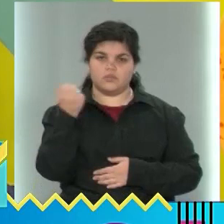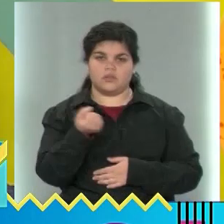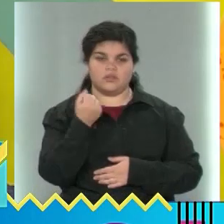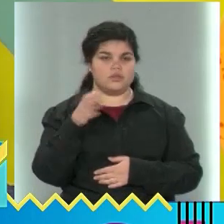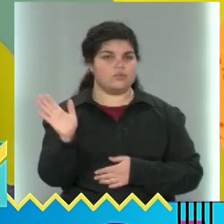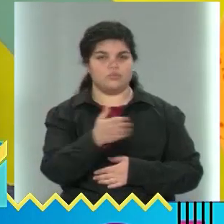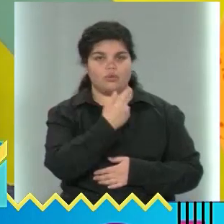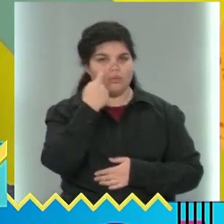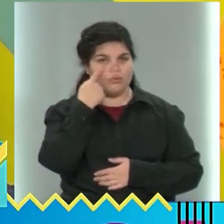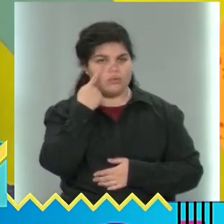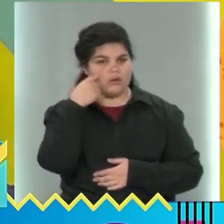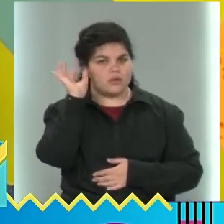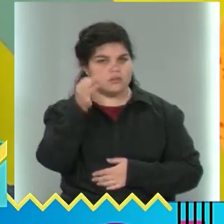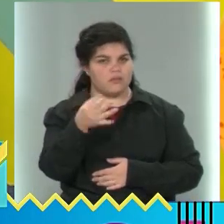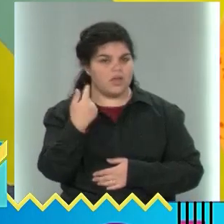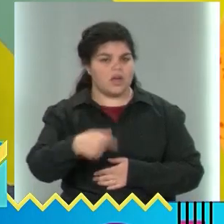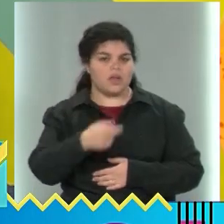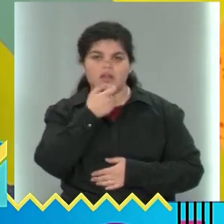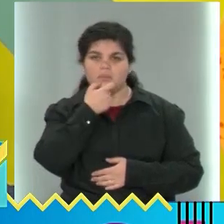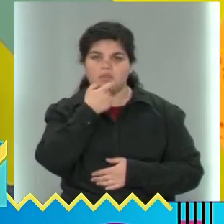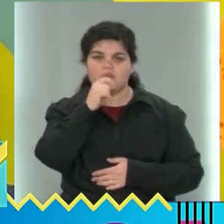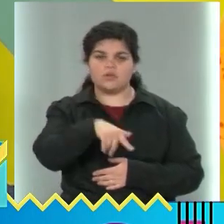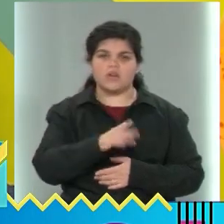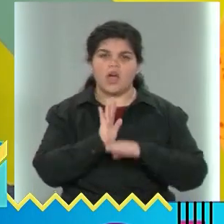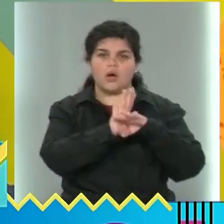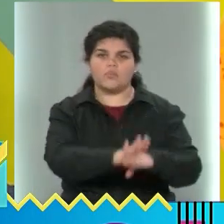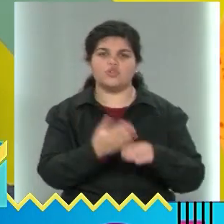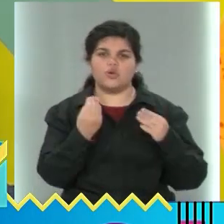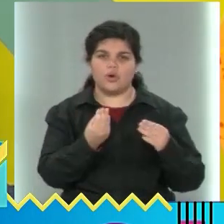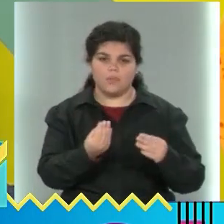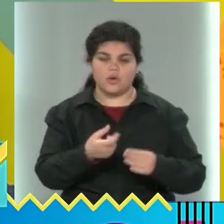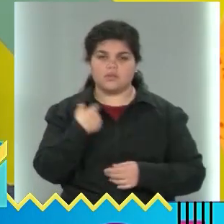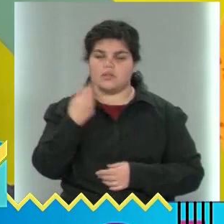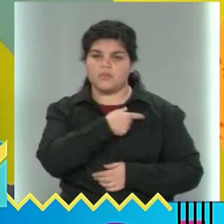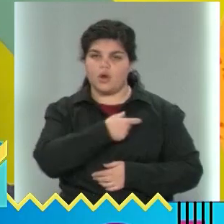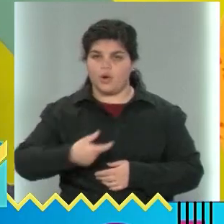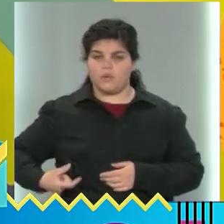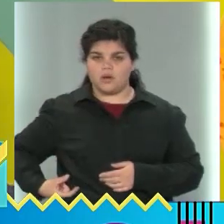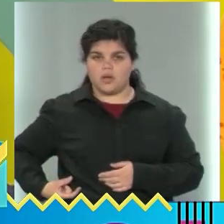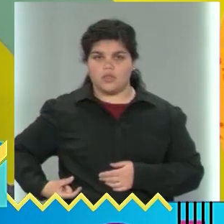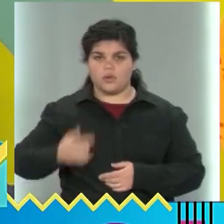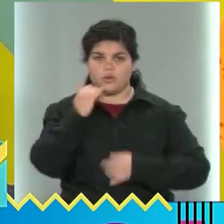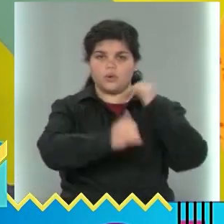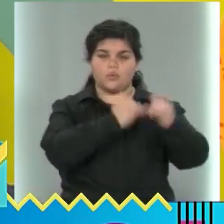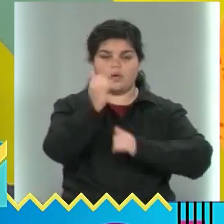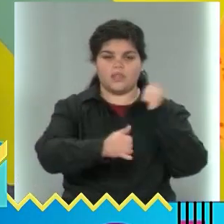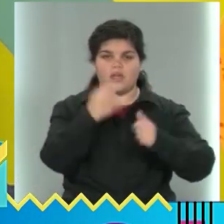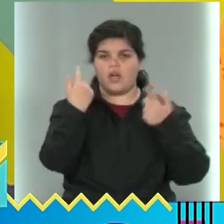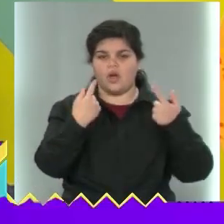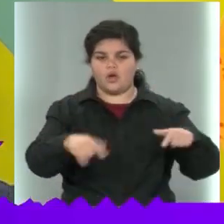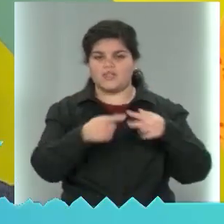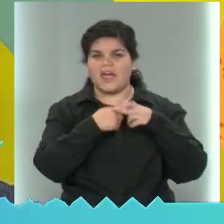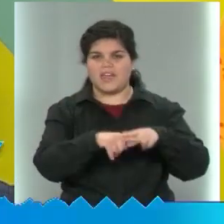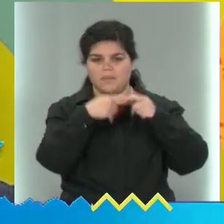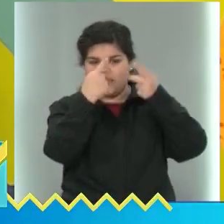que se está haciendo desde Mendoza para apoyar. El gobernador siempre dice que la provincia tiene pocas herramientas para